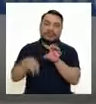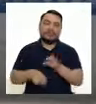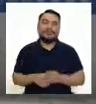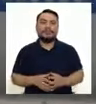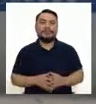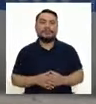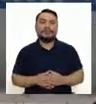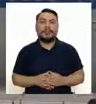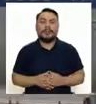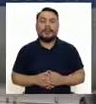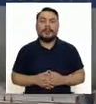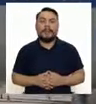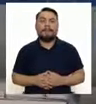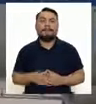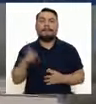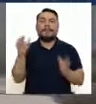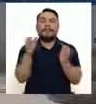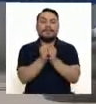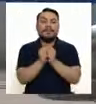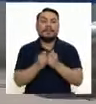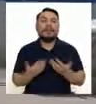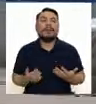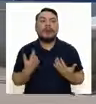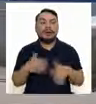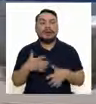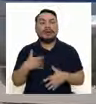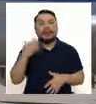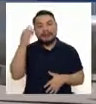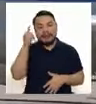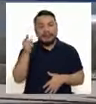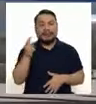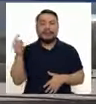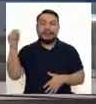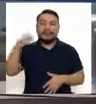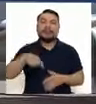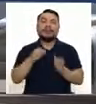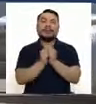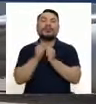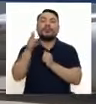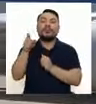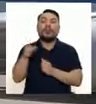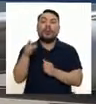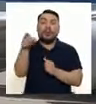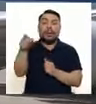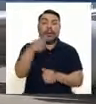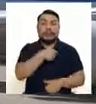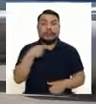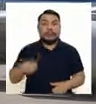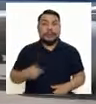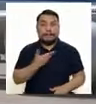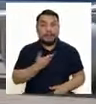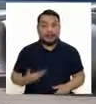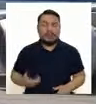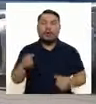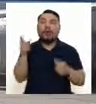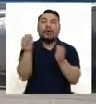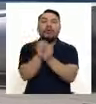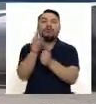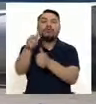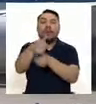China. Viene acompañado, según tenemos entendido, de su canciller y trae también